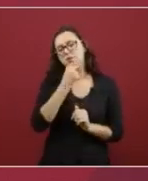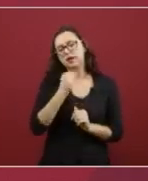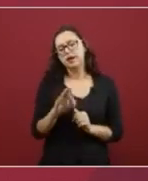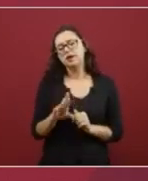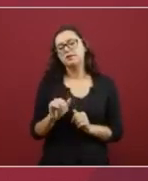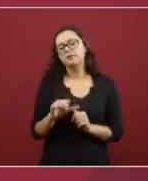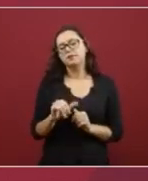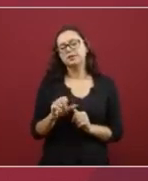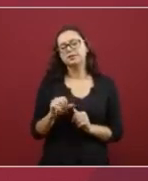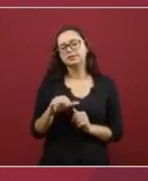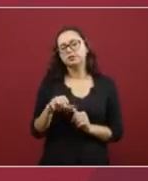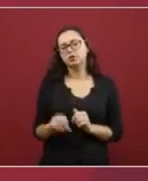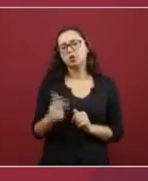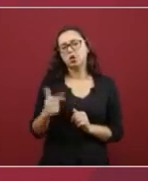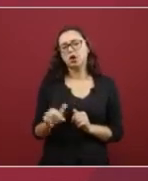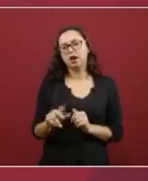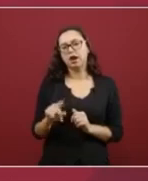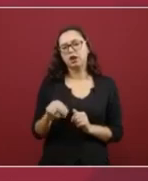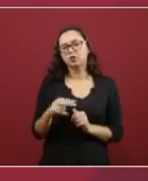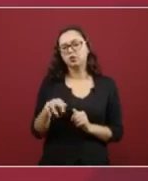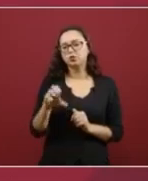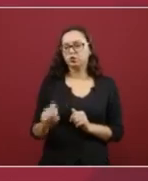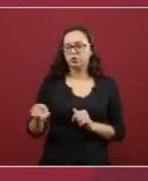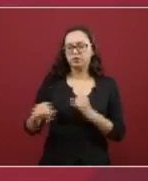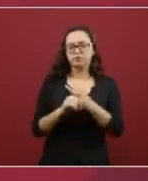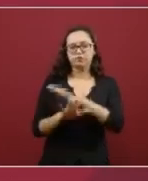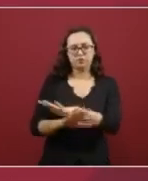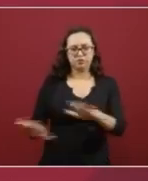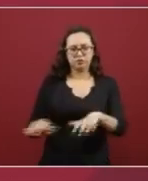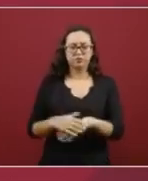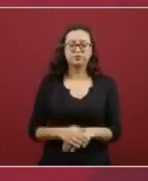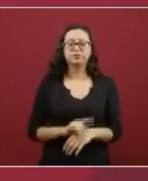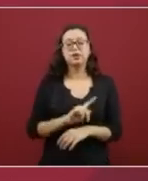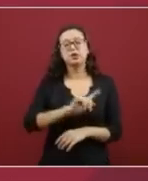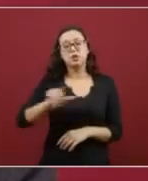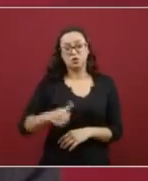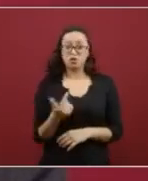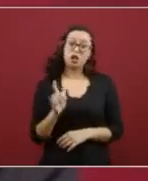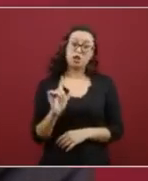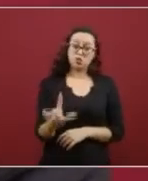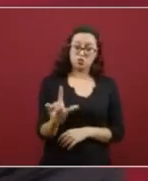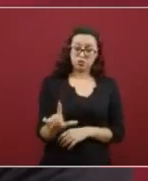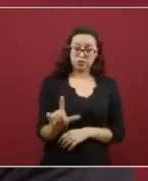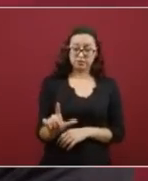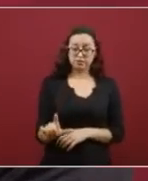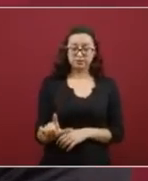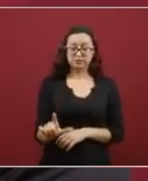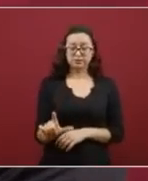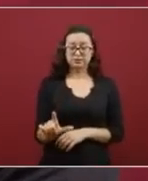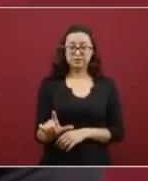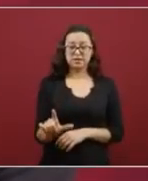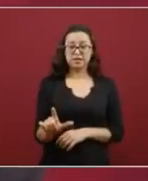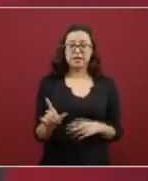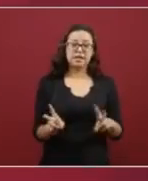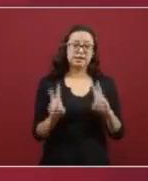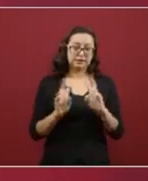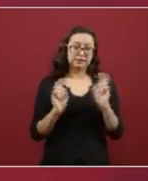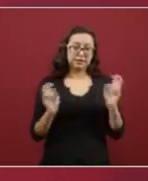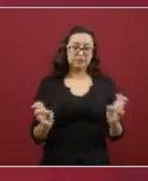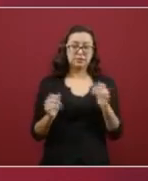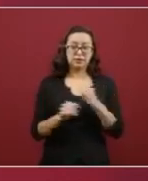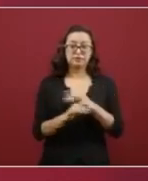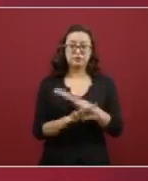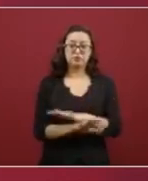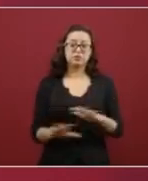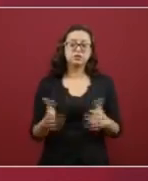queda pendiente para el lunes informar sobre el asesinato